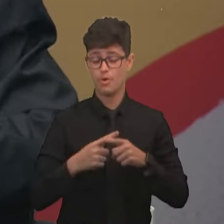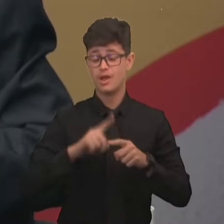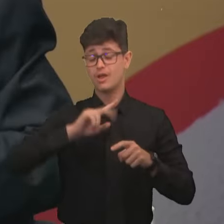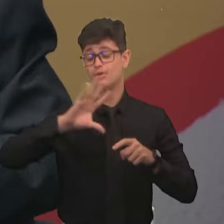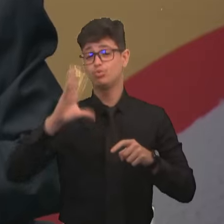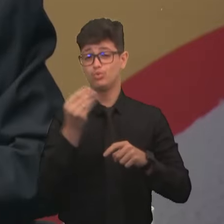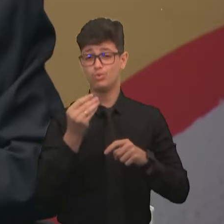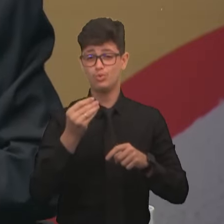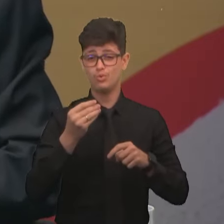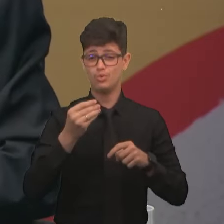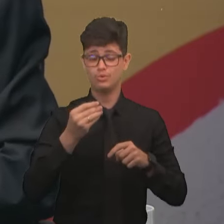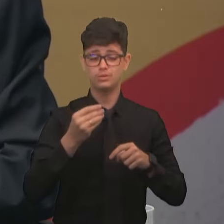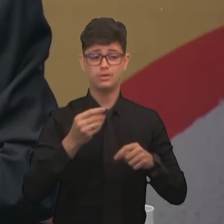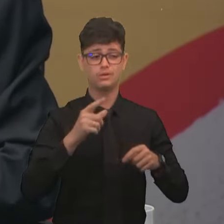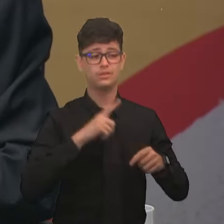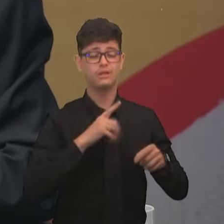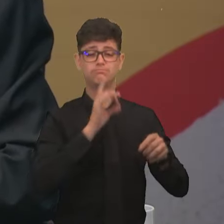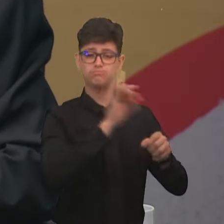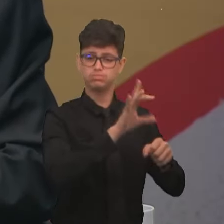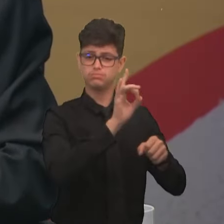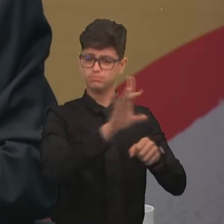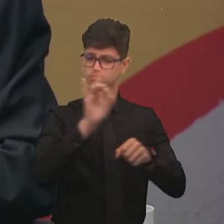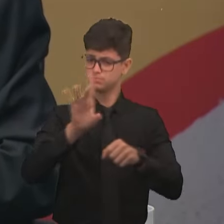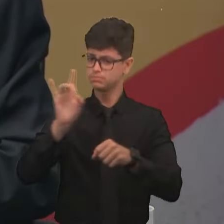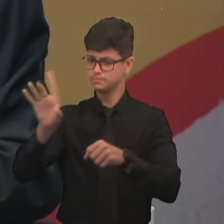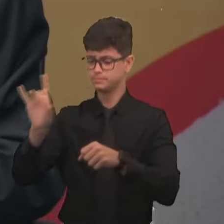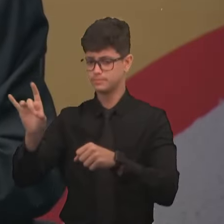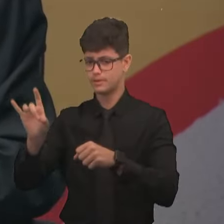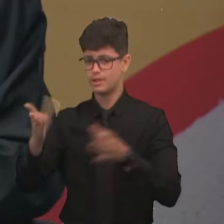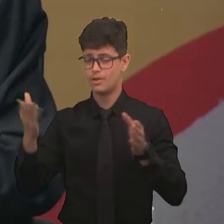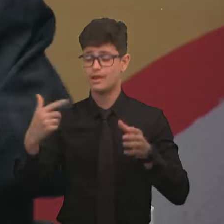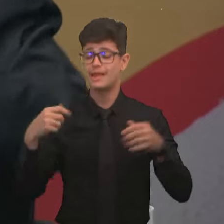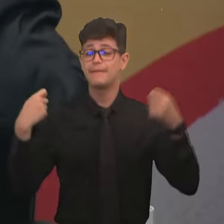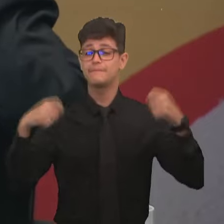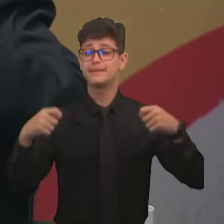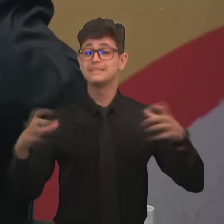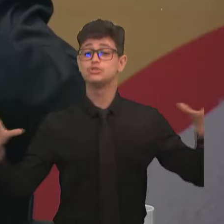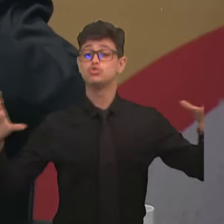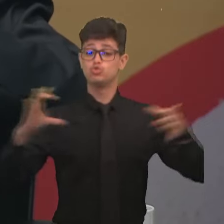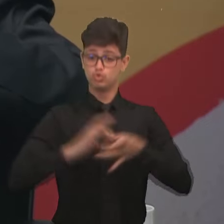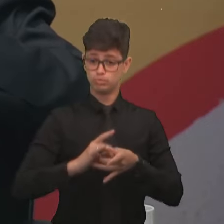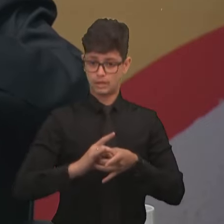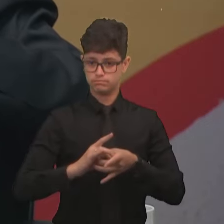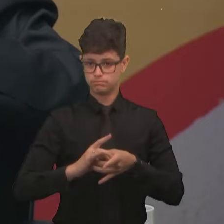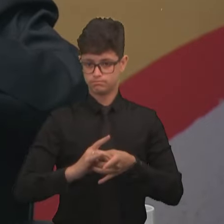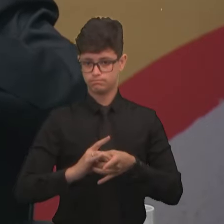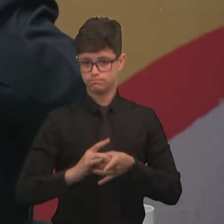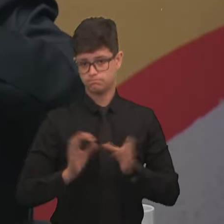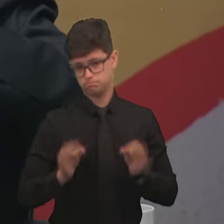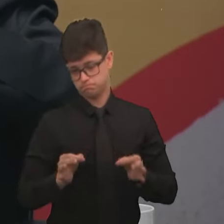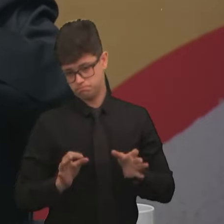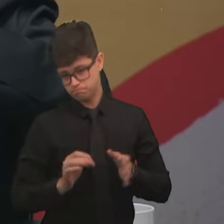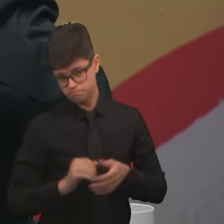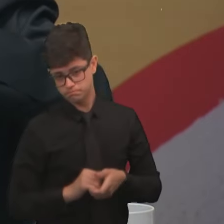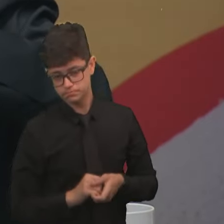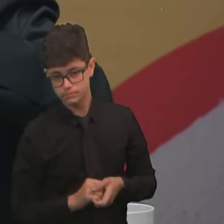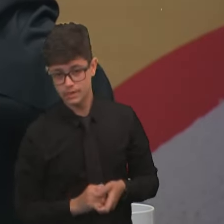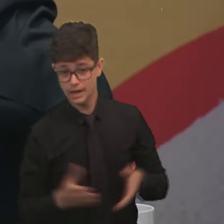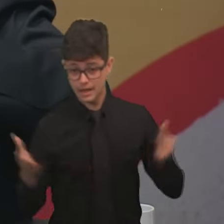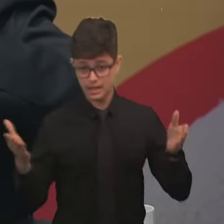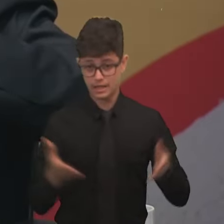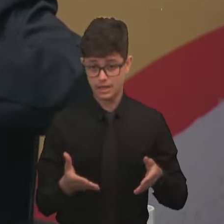de coordinación, los tribunales han desarrollado sistemas diferentes. El proceso brasileño